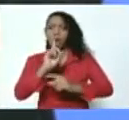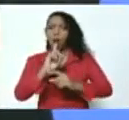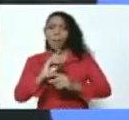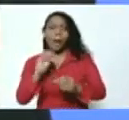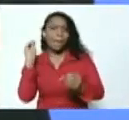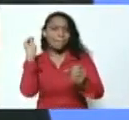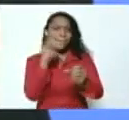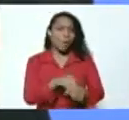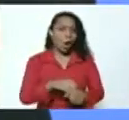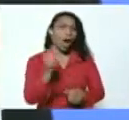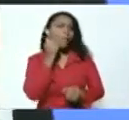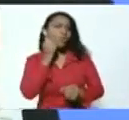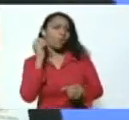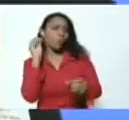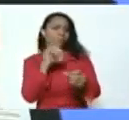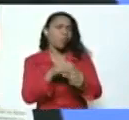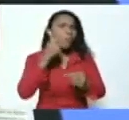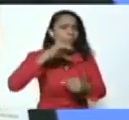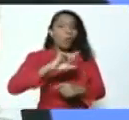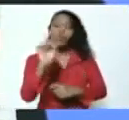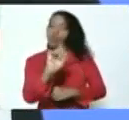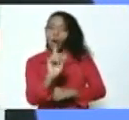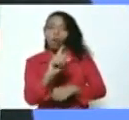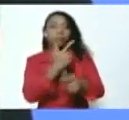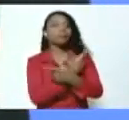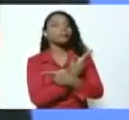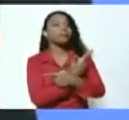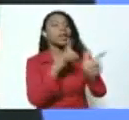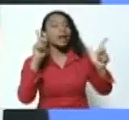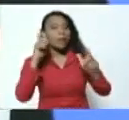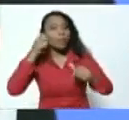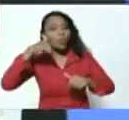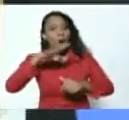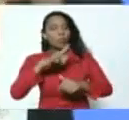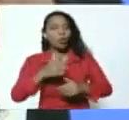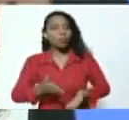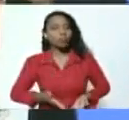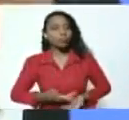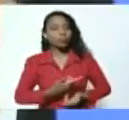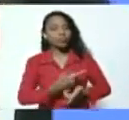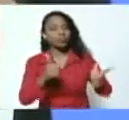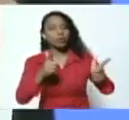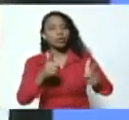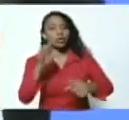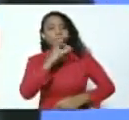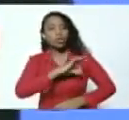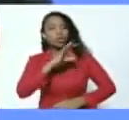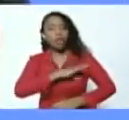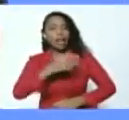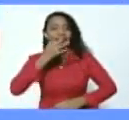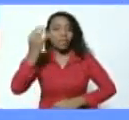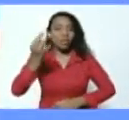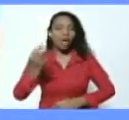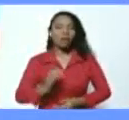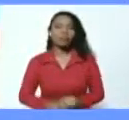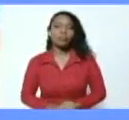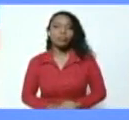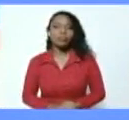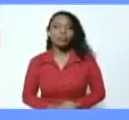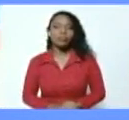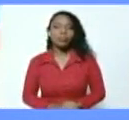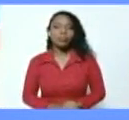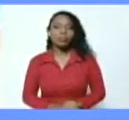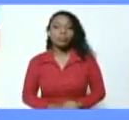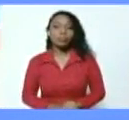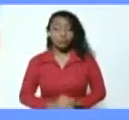pueblos, al contrario, para libertar pueblos, libertad y soberanía verdadera.